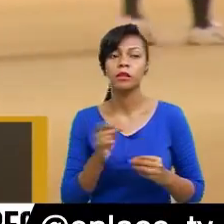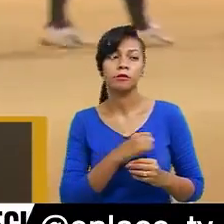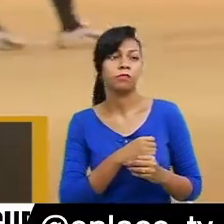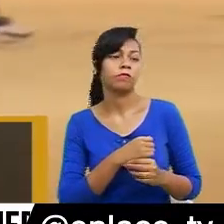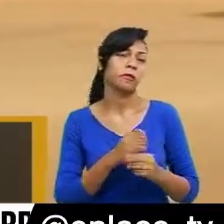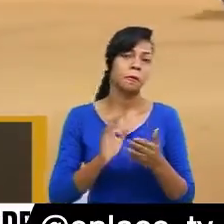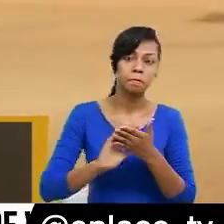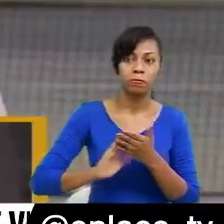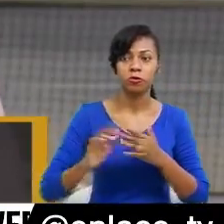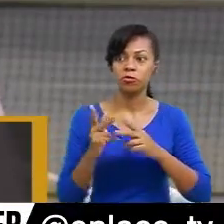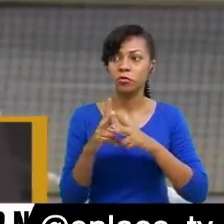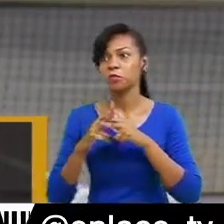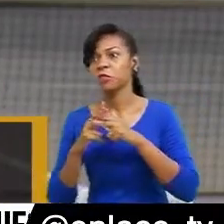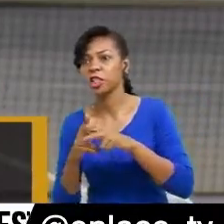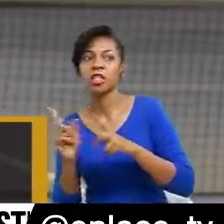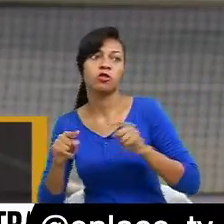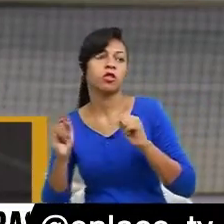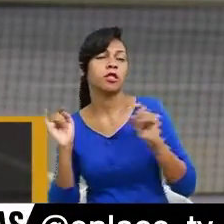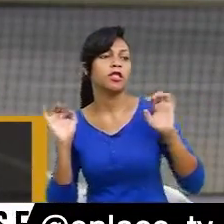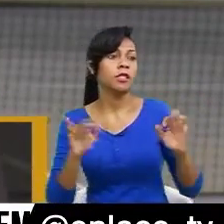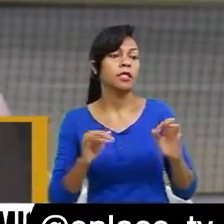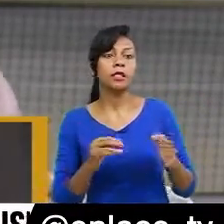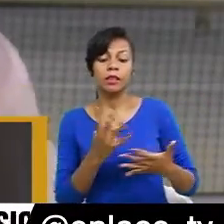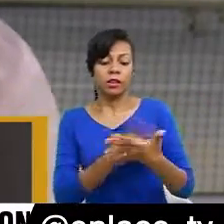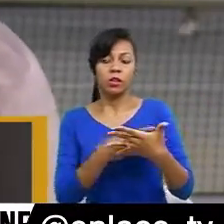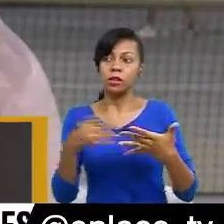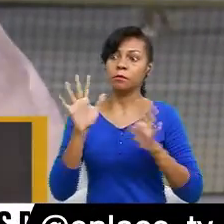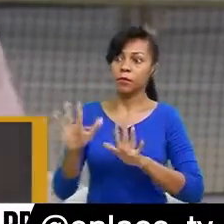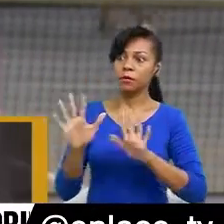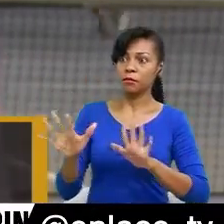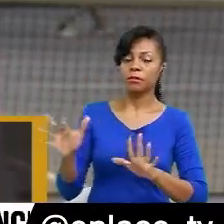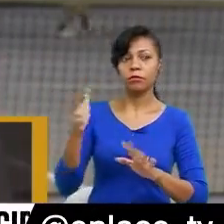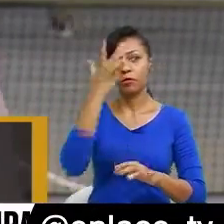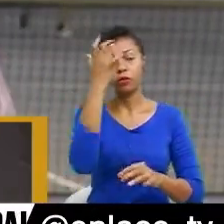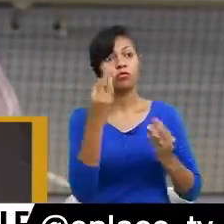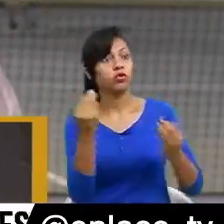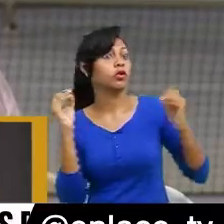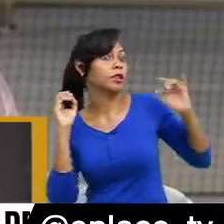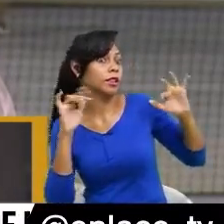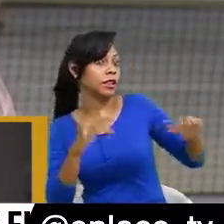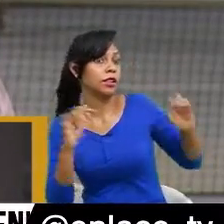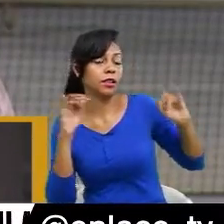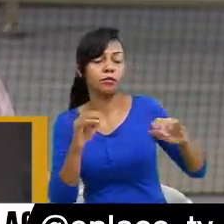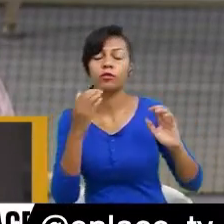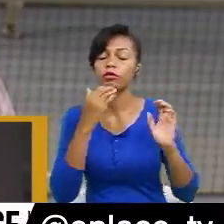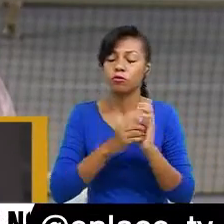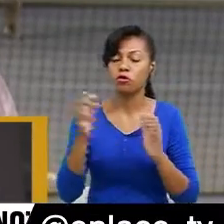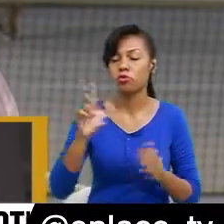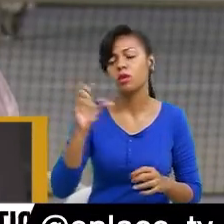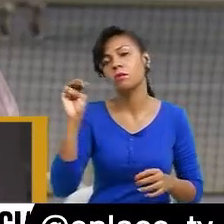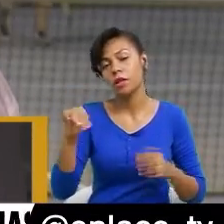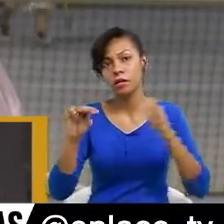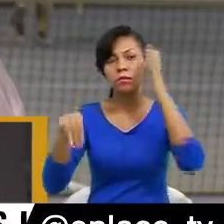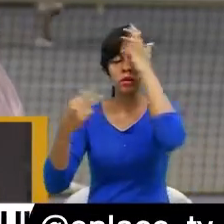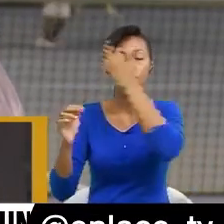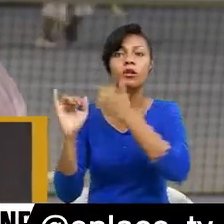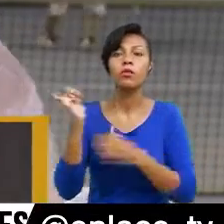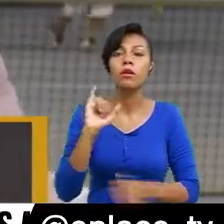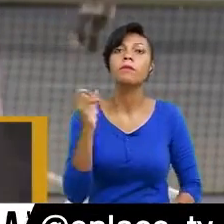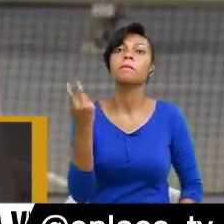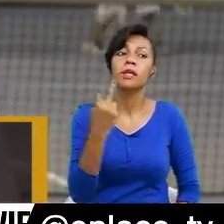este y estamos copados. No sabemos qué hacer, ¿sí? Tenemos lo que es lunes, martes, miércoles, jueves, viernes,